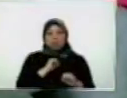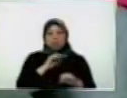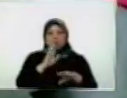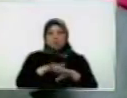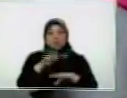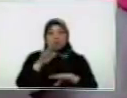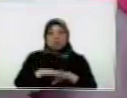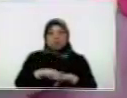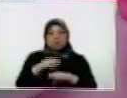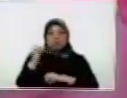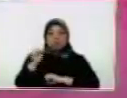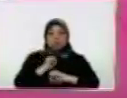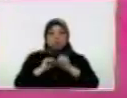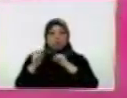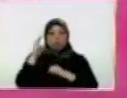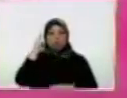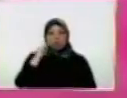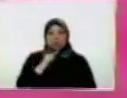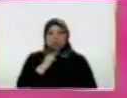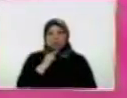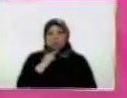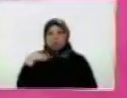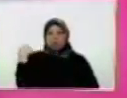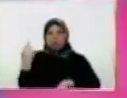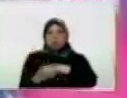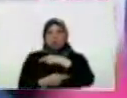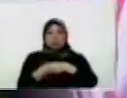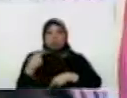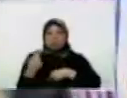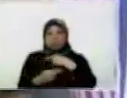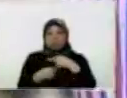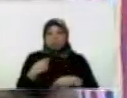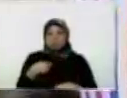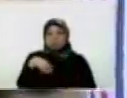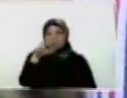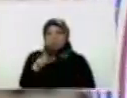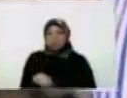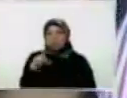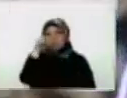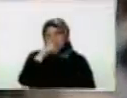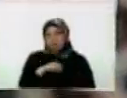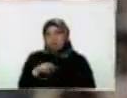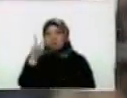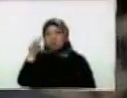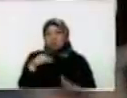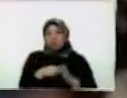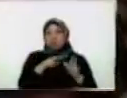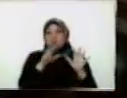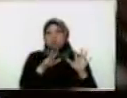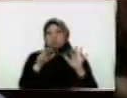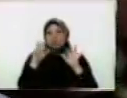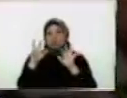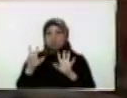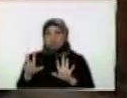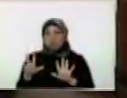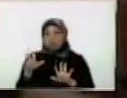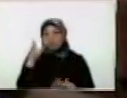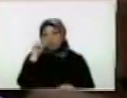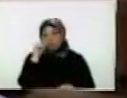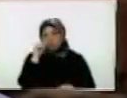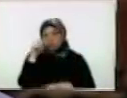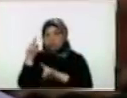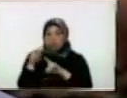llamamos Movimiento Bolivariano Revolucionario, y que en el año de 1983 le